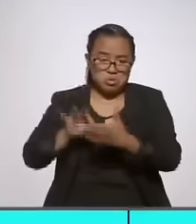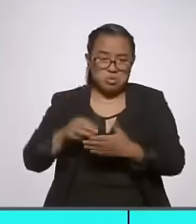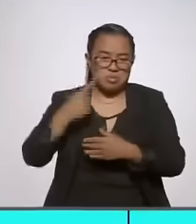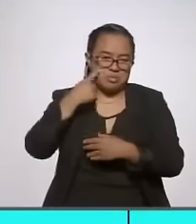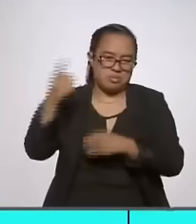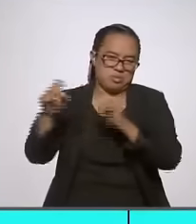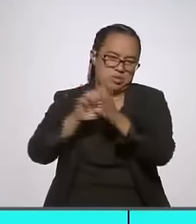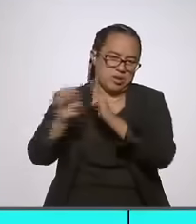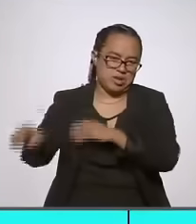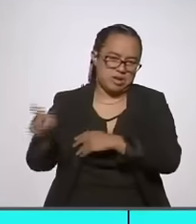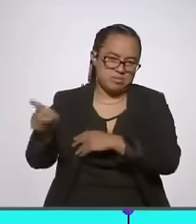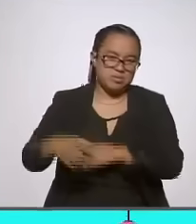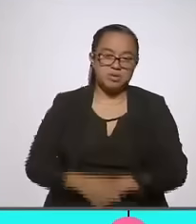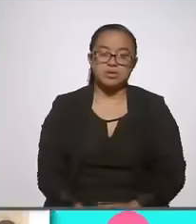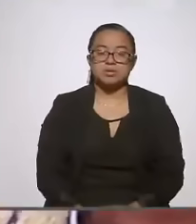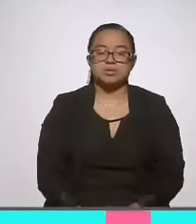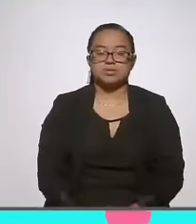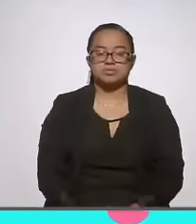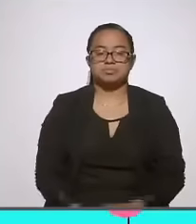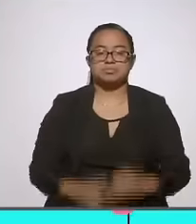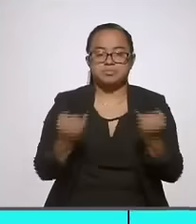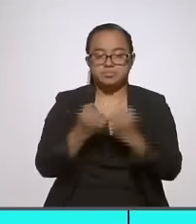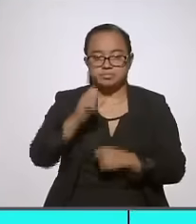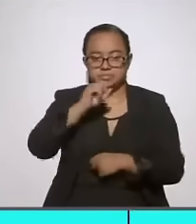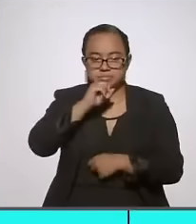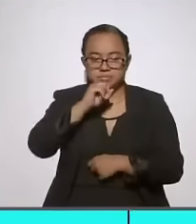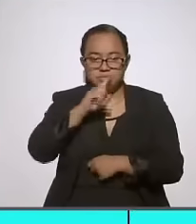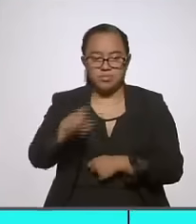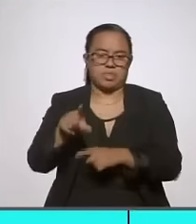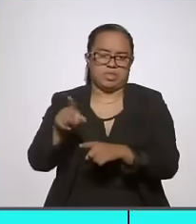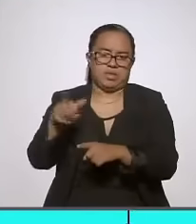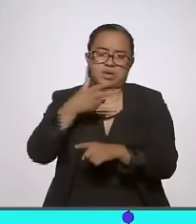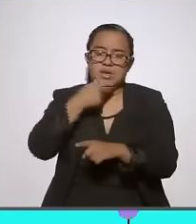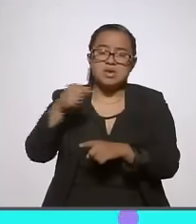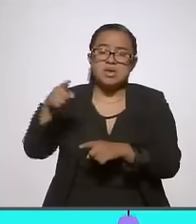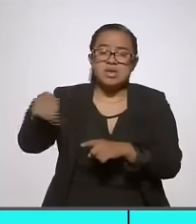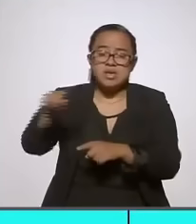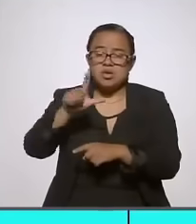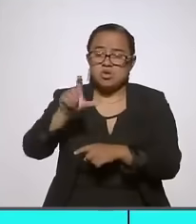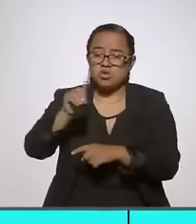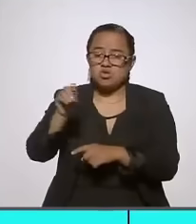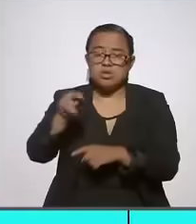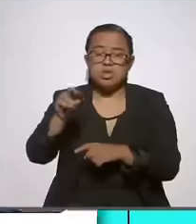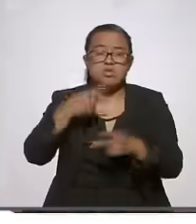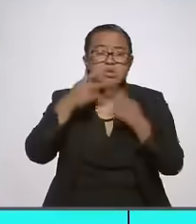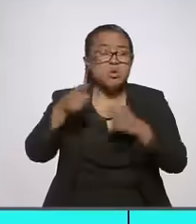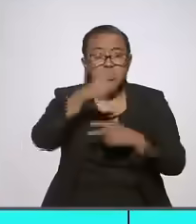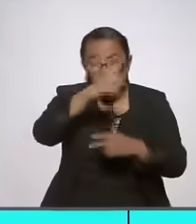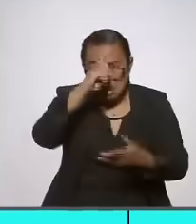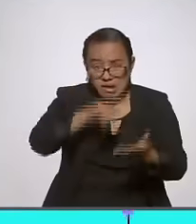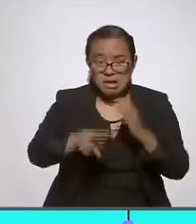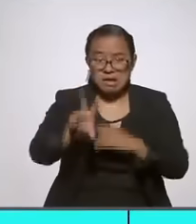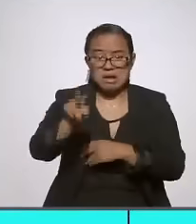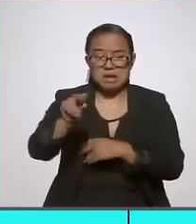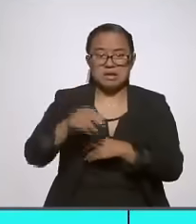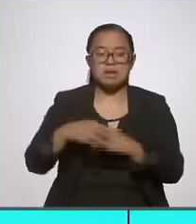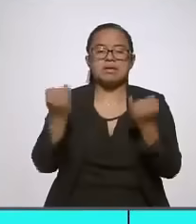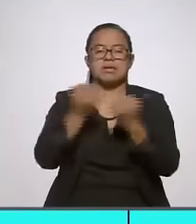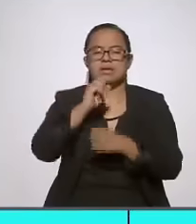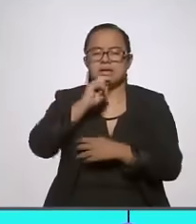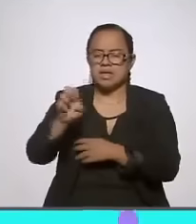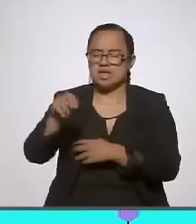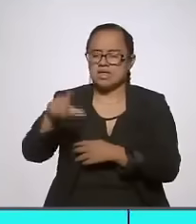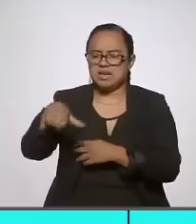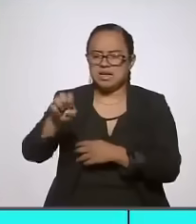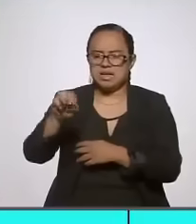vean esto. Y bueno, el señor nos anda el saco de posto, no le hagan caso. Ay, el señor de la Madrid también, todo